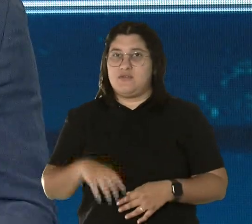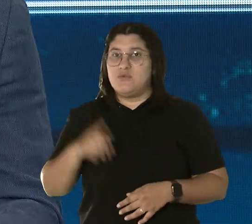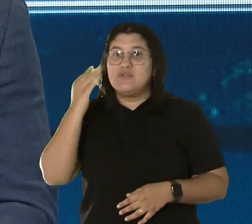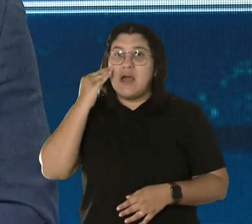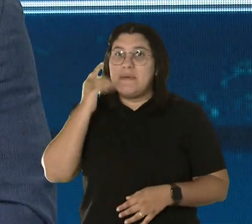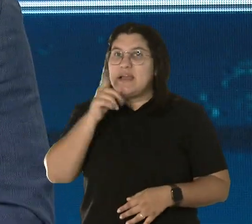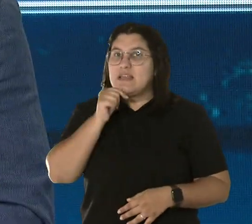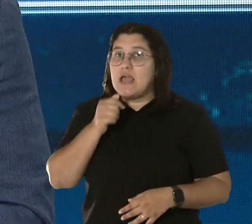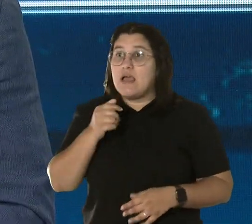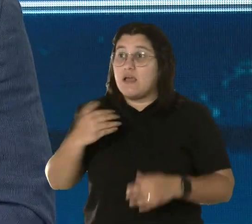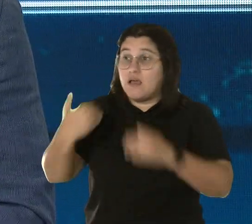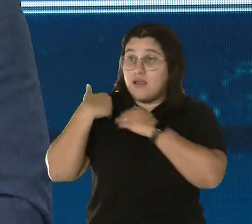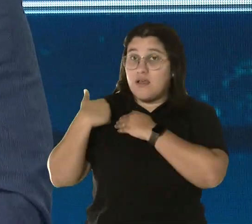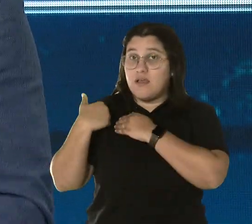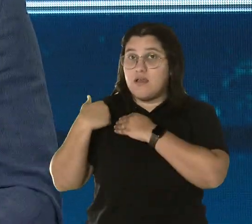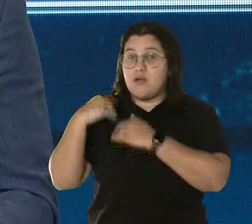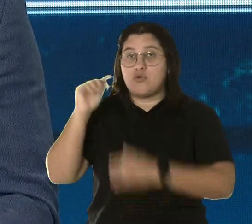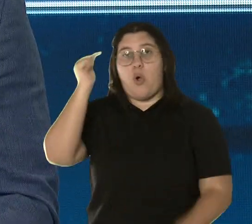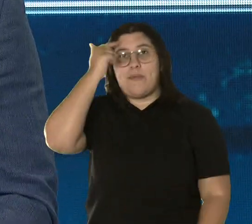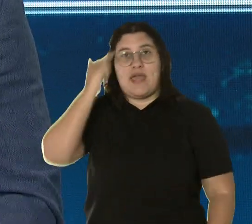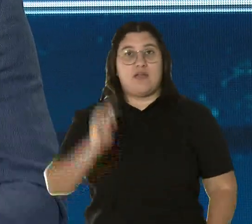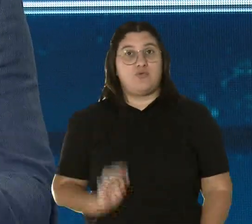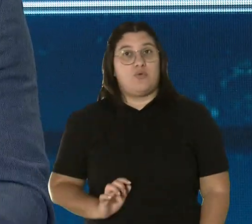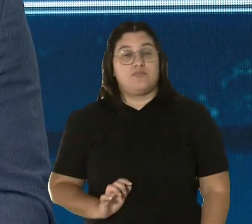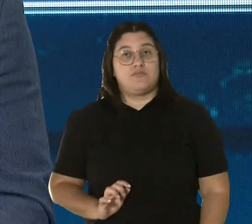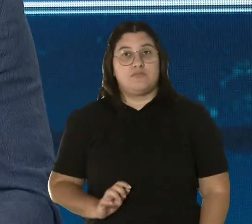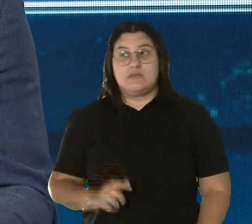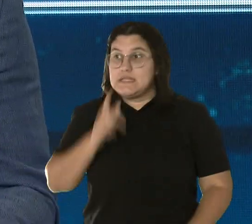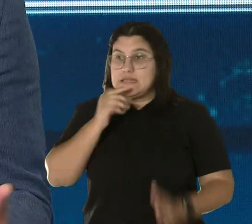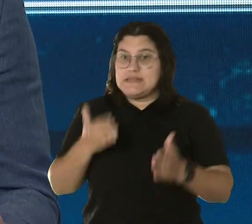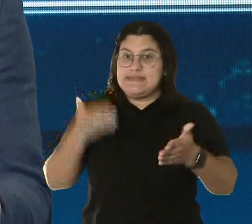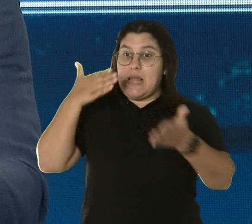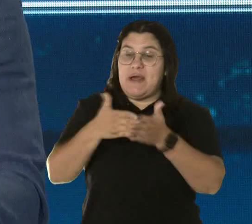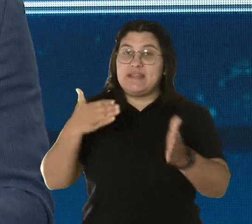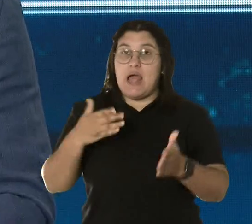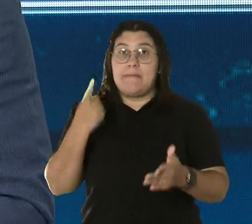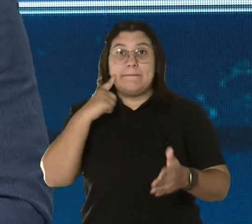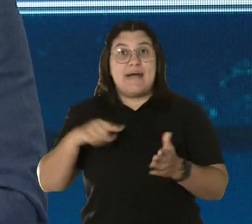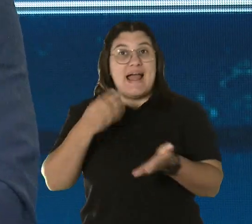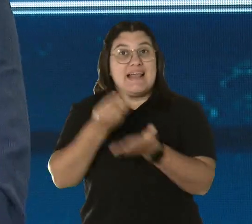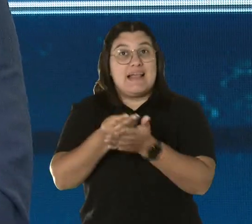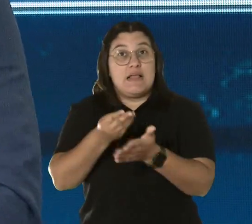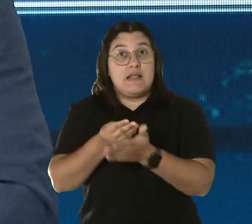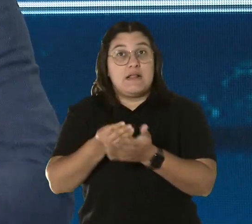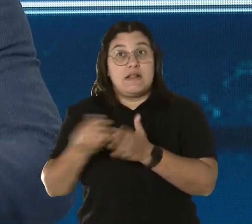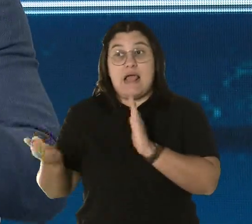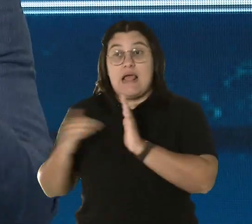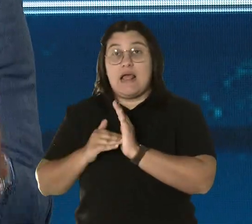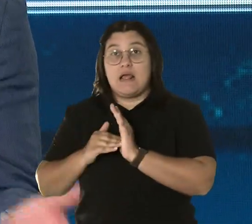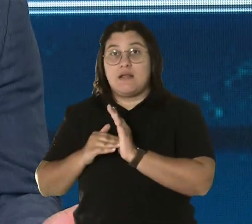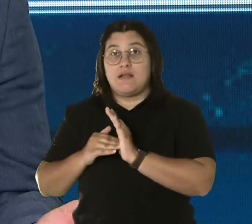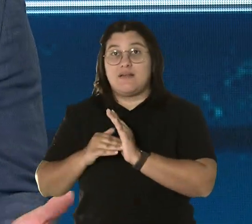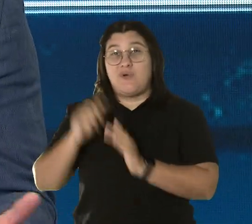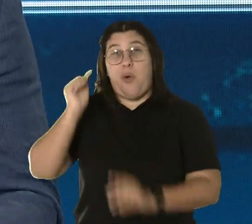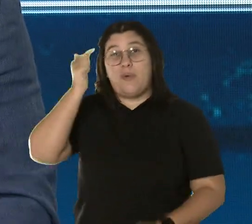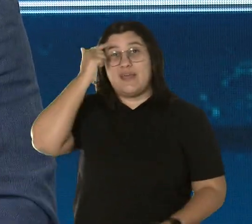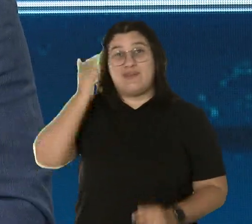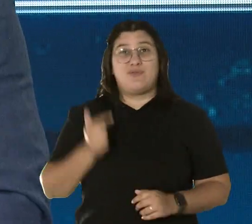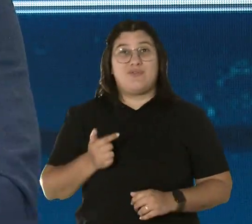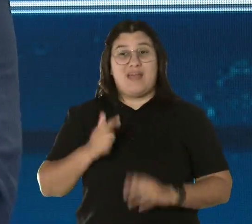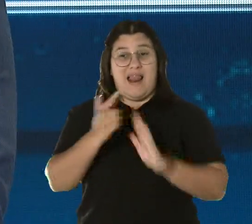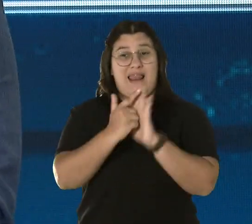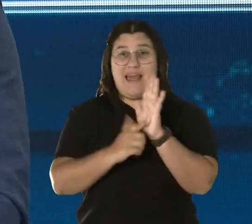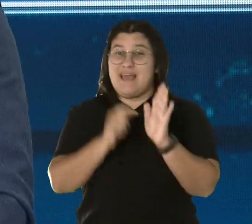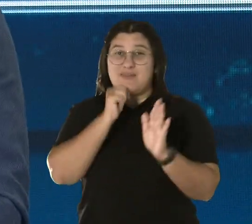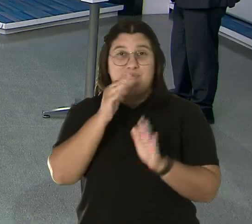el gobierno. Si aquí tú tienes que demandar a alguien para recuperar ese dinero, es el gobierno, que fue el que aplicó esa ley que nunca fue real.